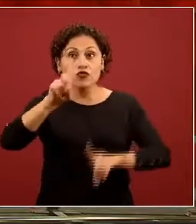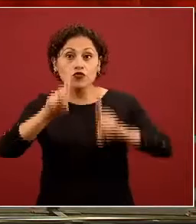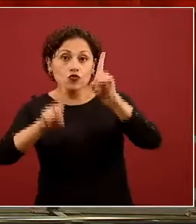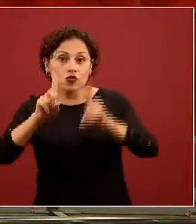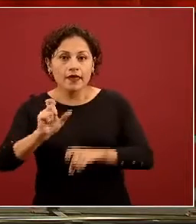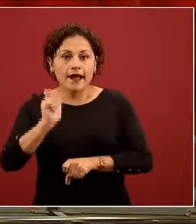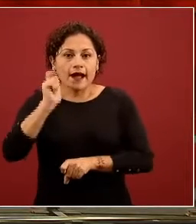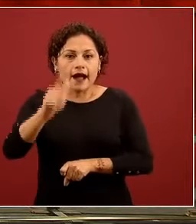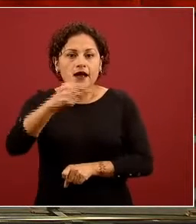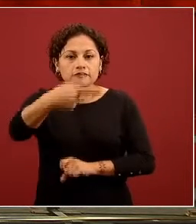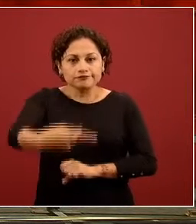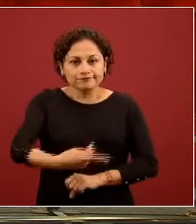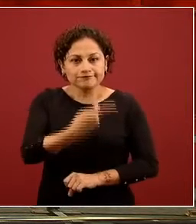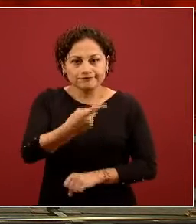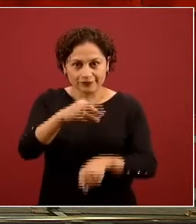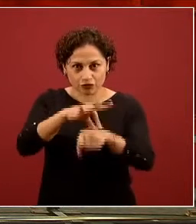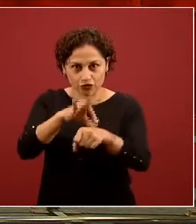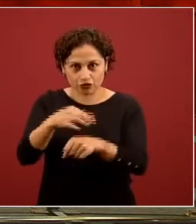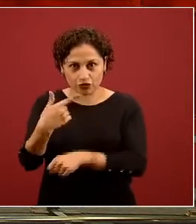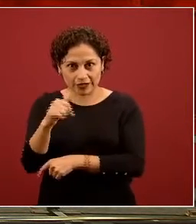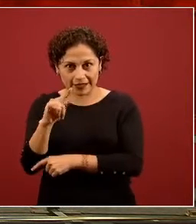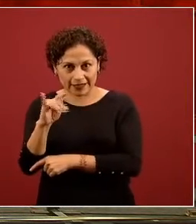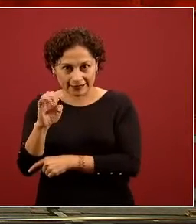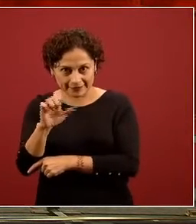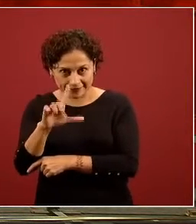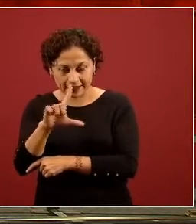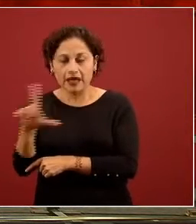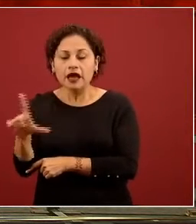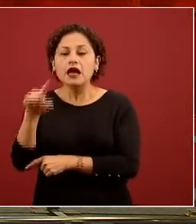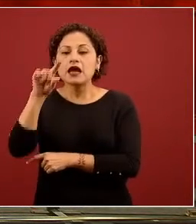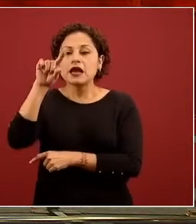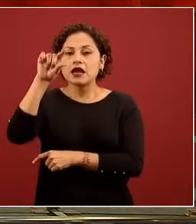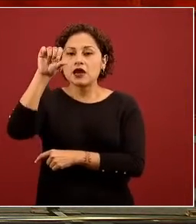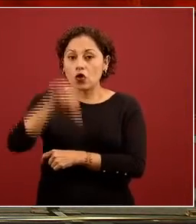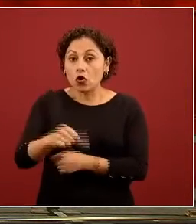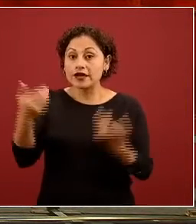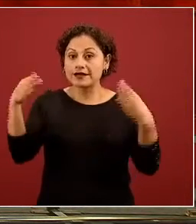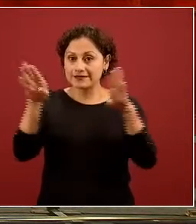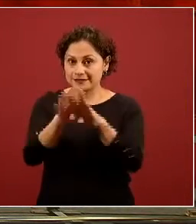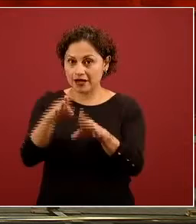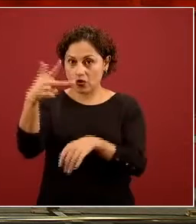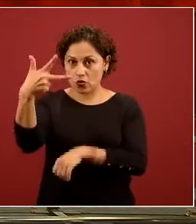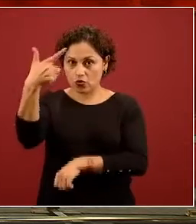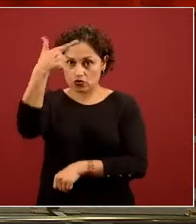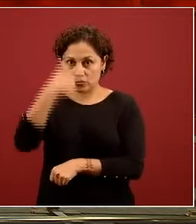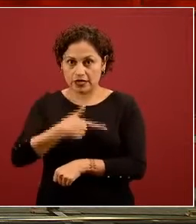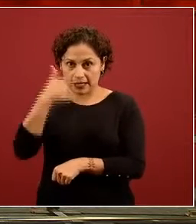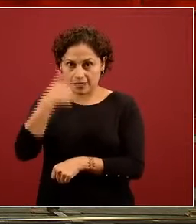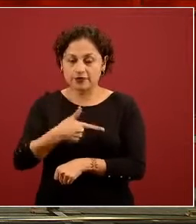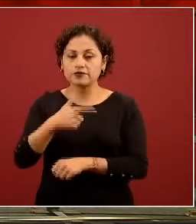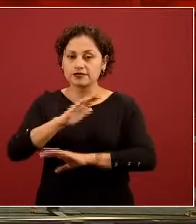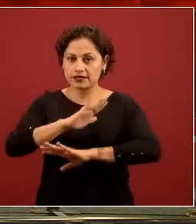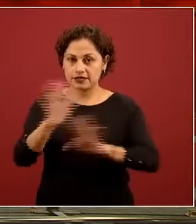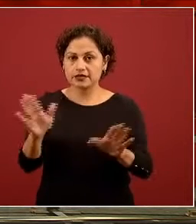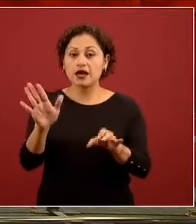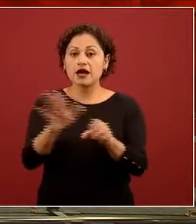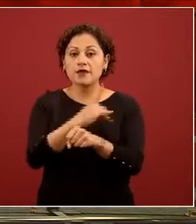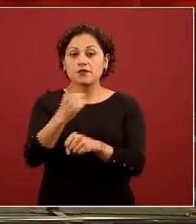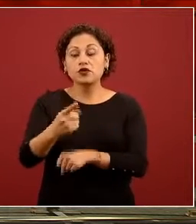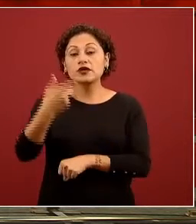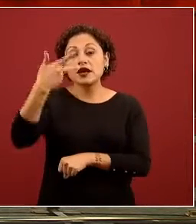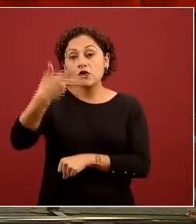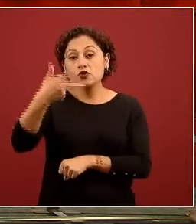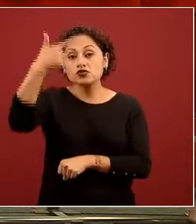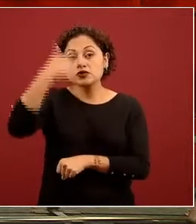Ahorita, ¿por qué lo cerramos hoy a las 8 de la noche? Porque entonces empieza a las 8 de la noche para